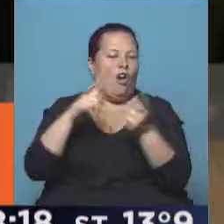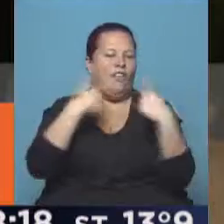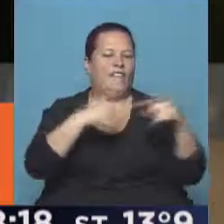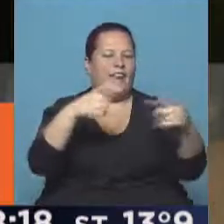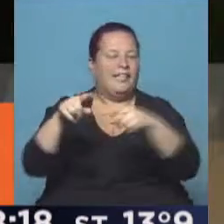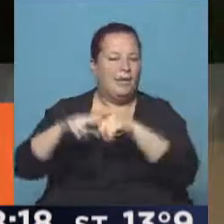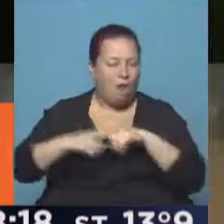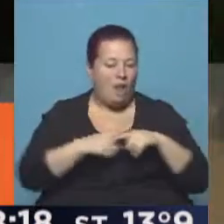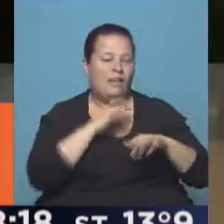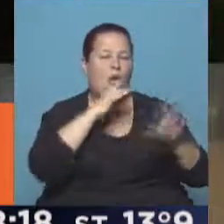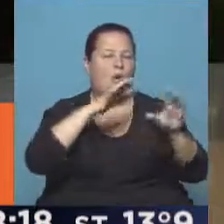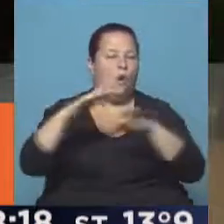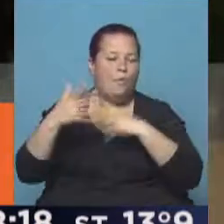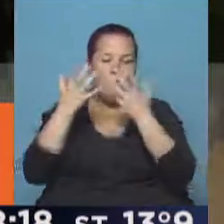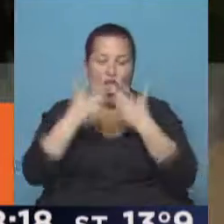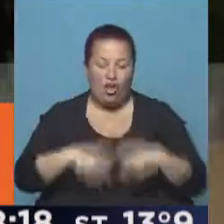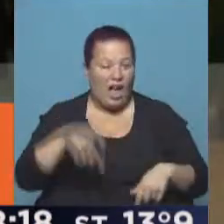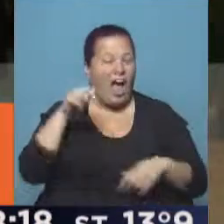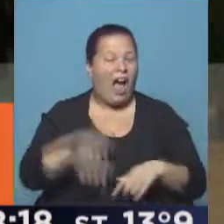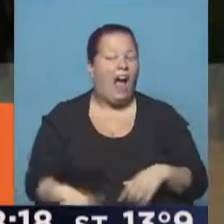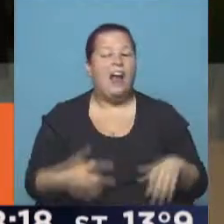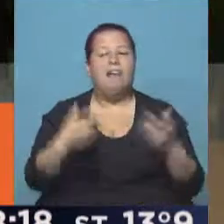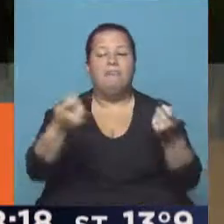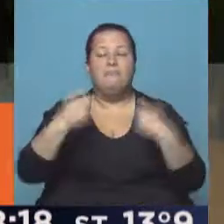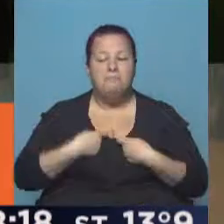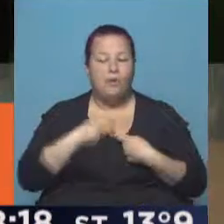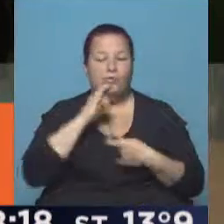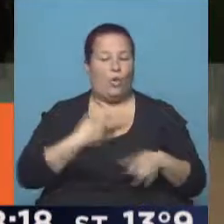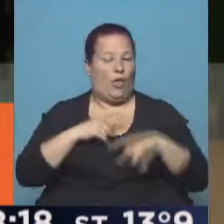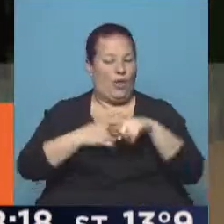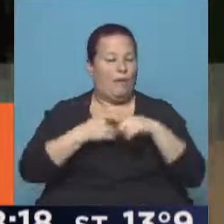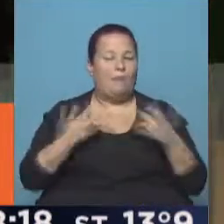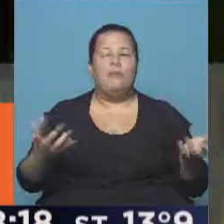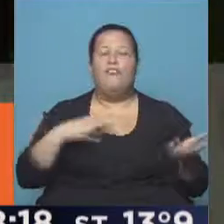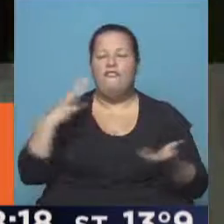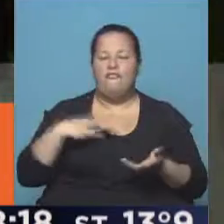distintos partidos se ha ido llegando un proyecto que hoy nos envían para discutir sin